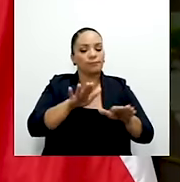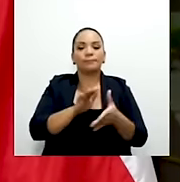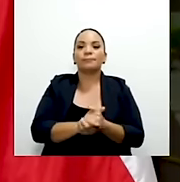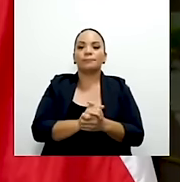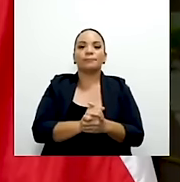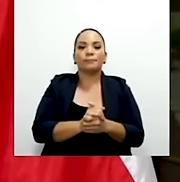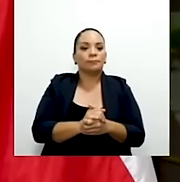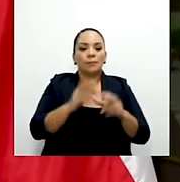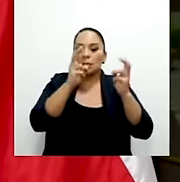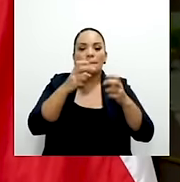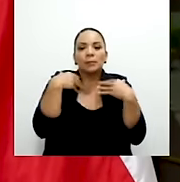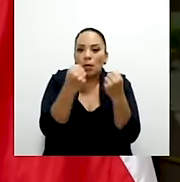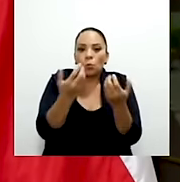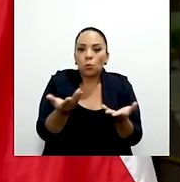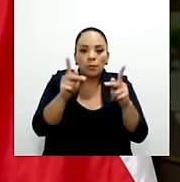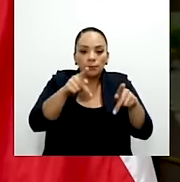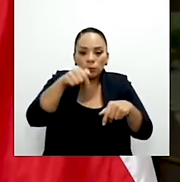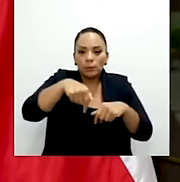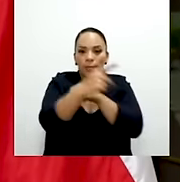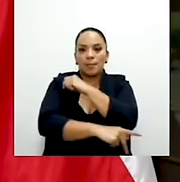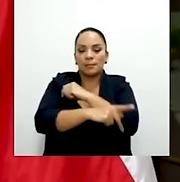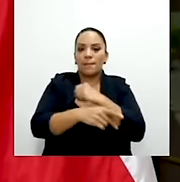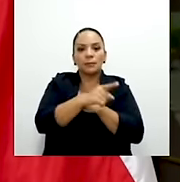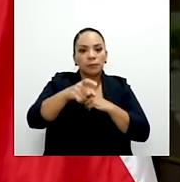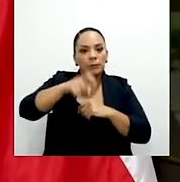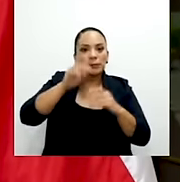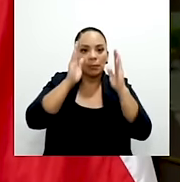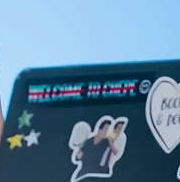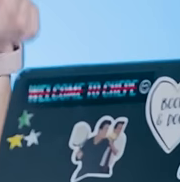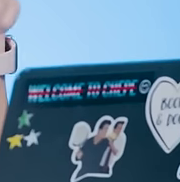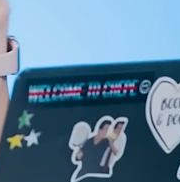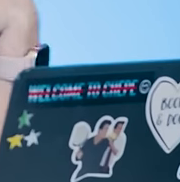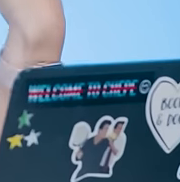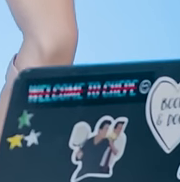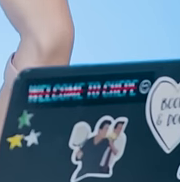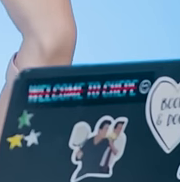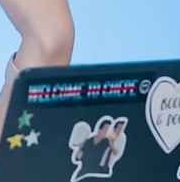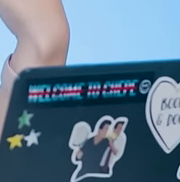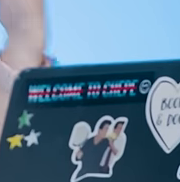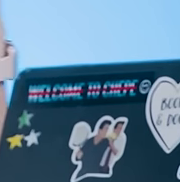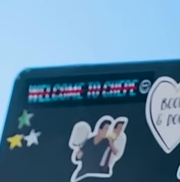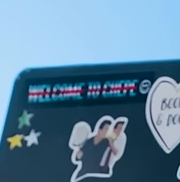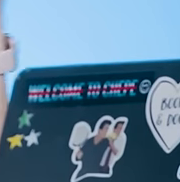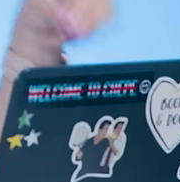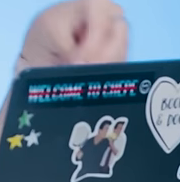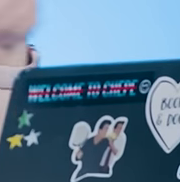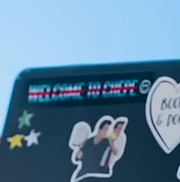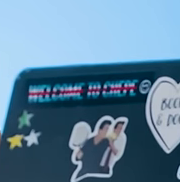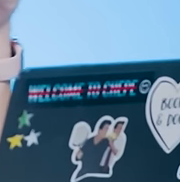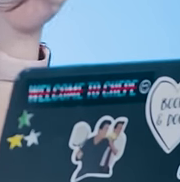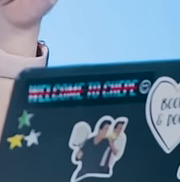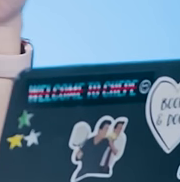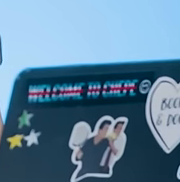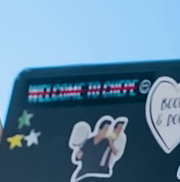la salud de personas en este país que necesitan atención médica Pero bueno justo después de haber dicho que no iban a ceder y